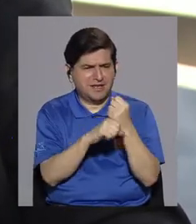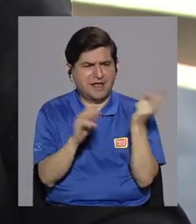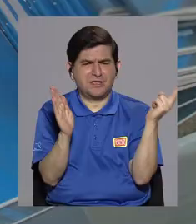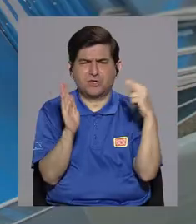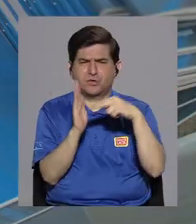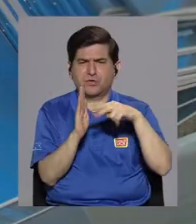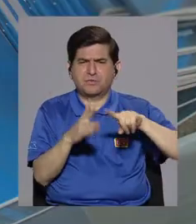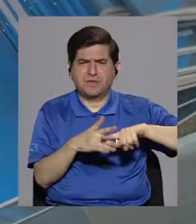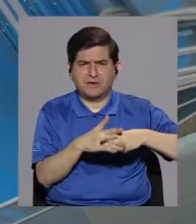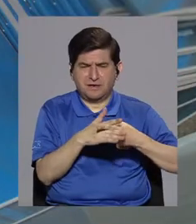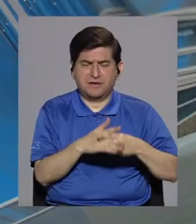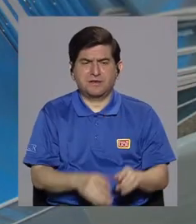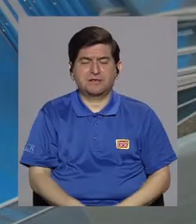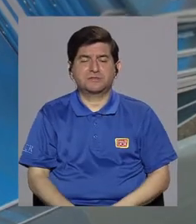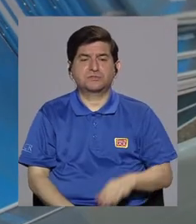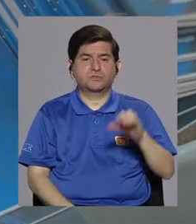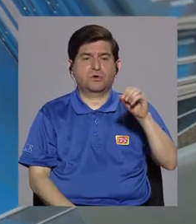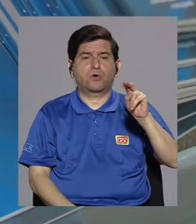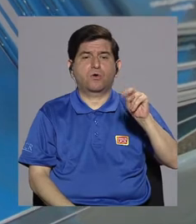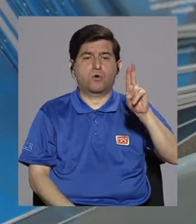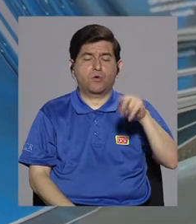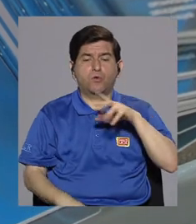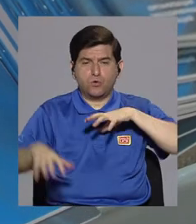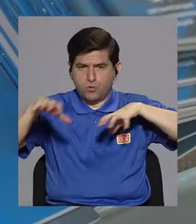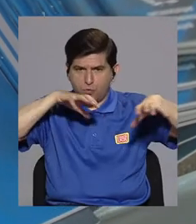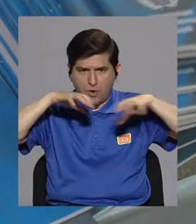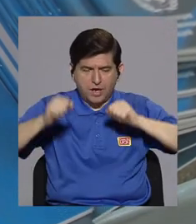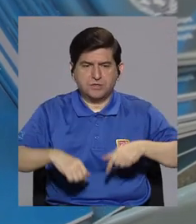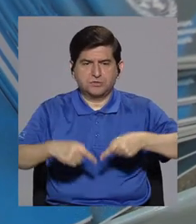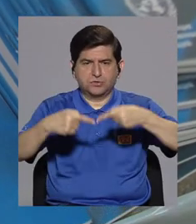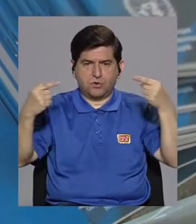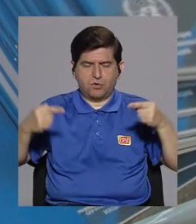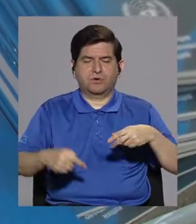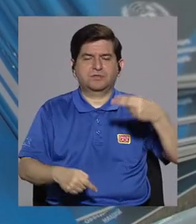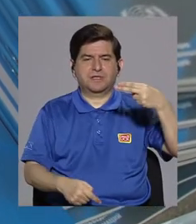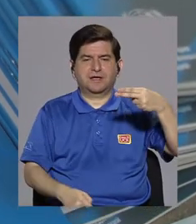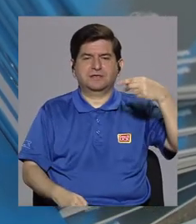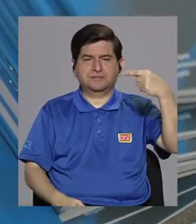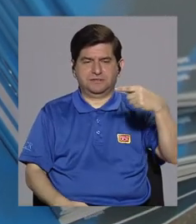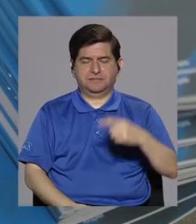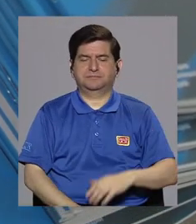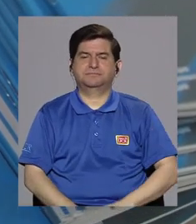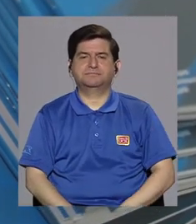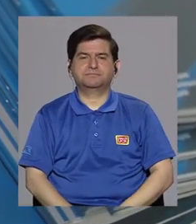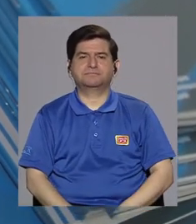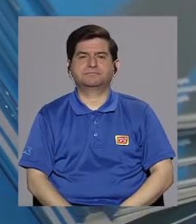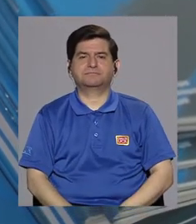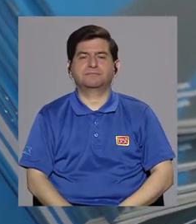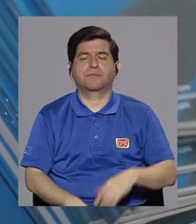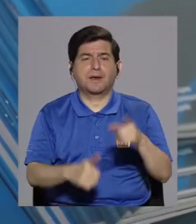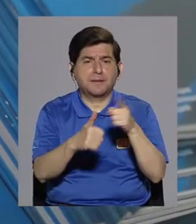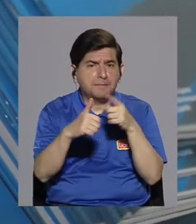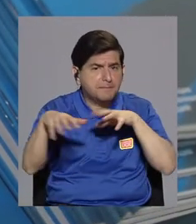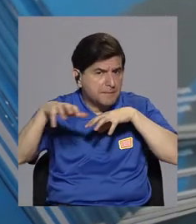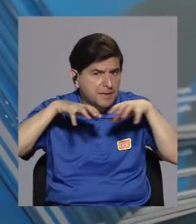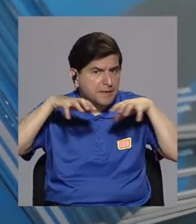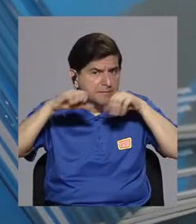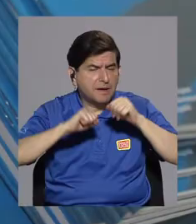2000, inicios 2000, que Naciones Unidas emprendió acciones contra el mercurio. Las primeras